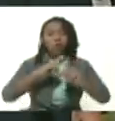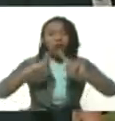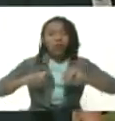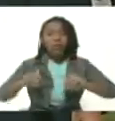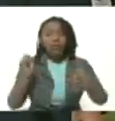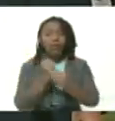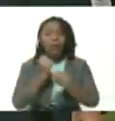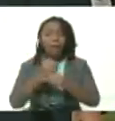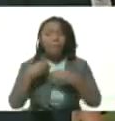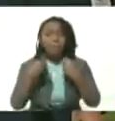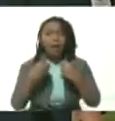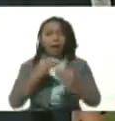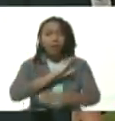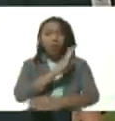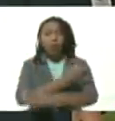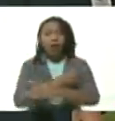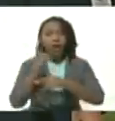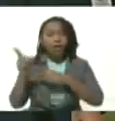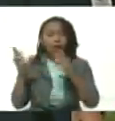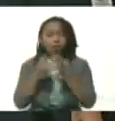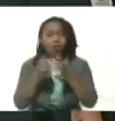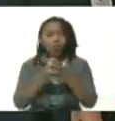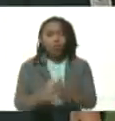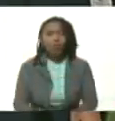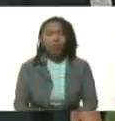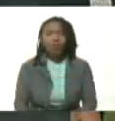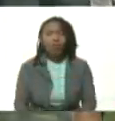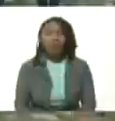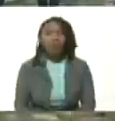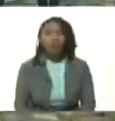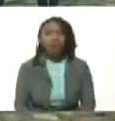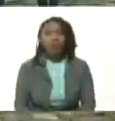gestiones para fortalecer este sector.